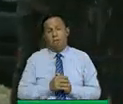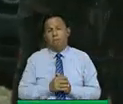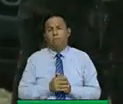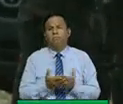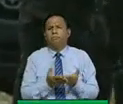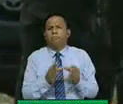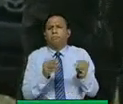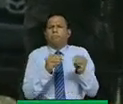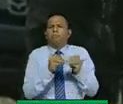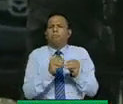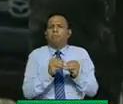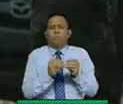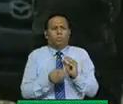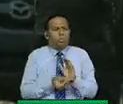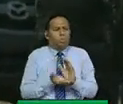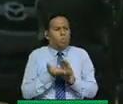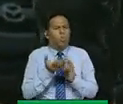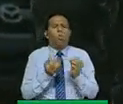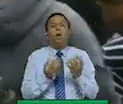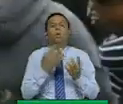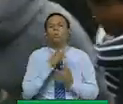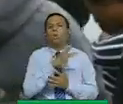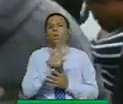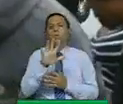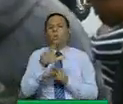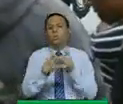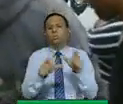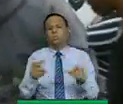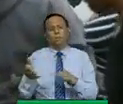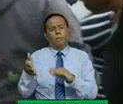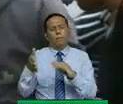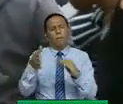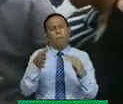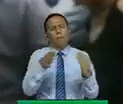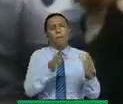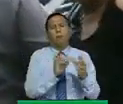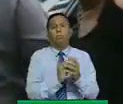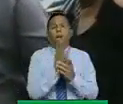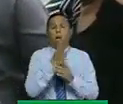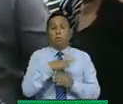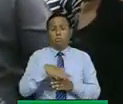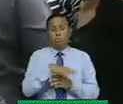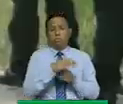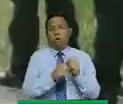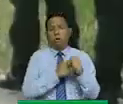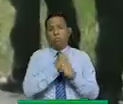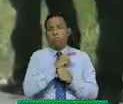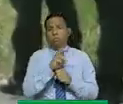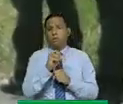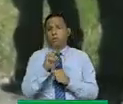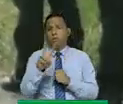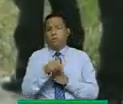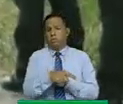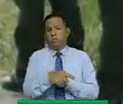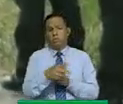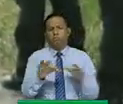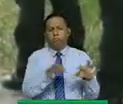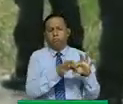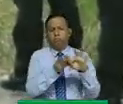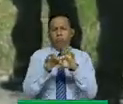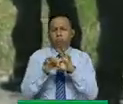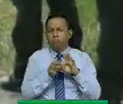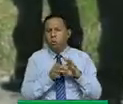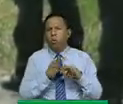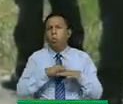incrementan a 45 la cifra de muertes violentas en ese cantón, solo en lo que va del año. Casi todos vinculados o como responsables